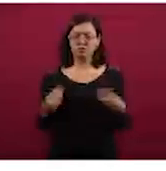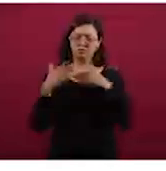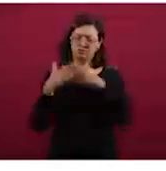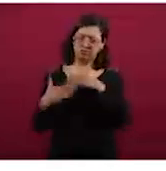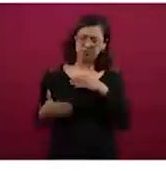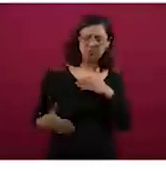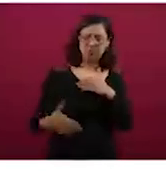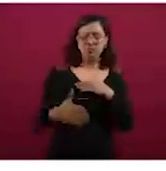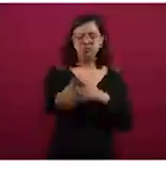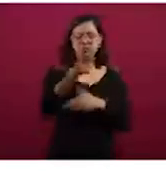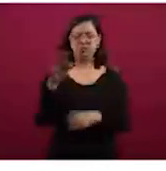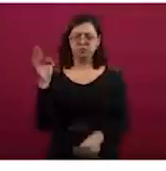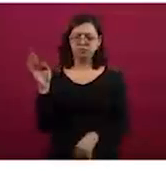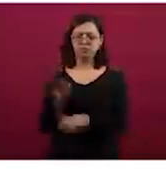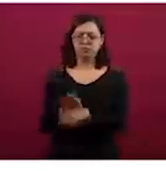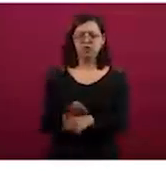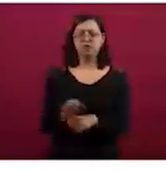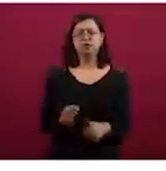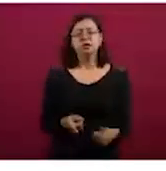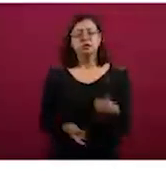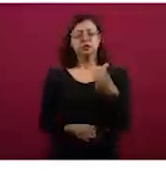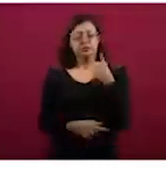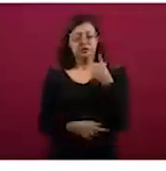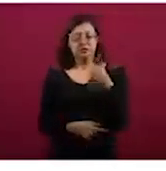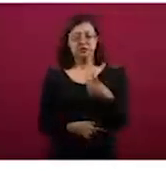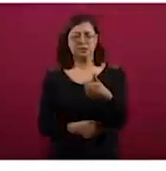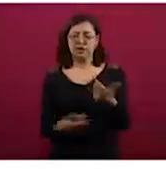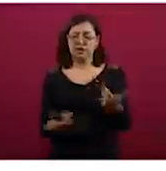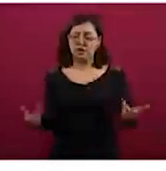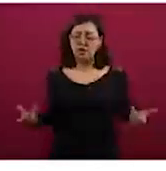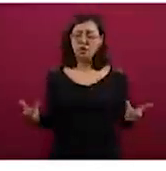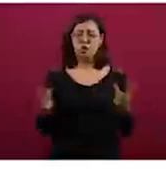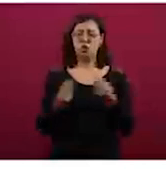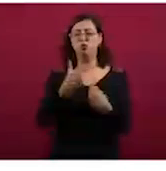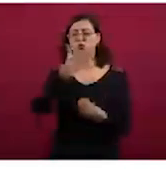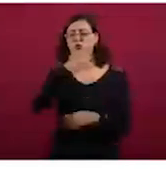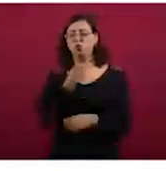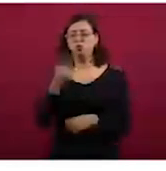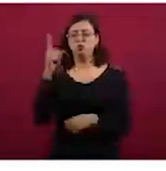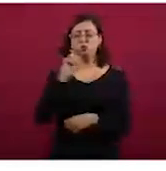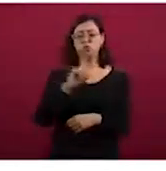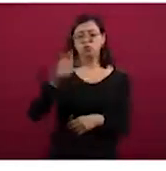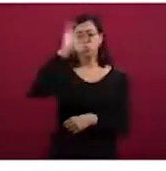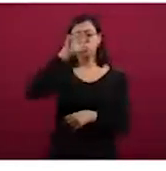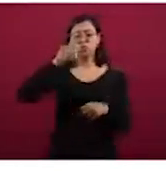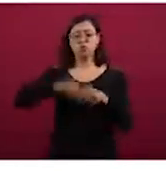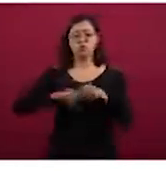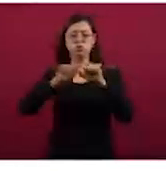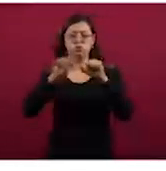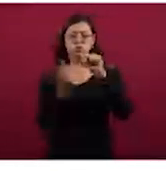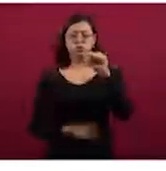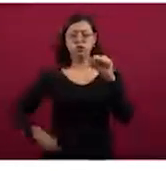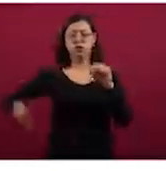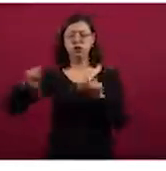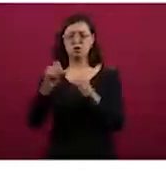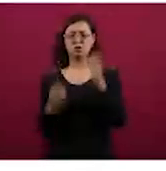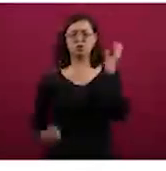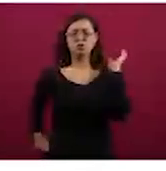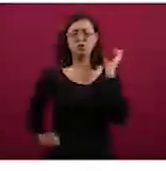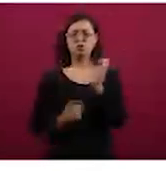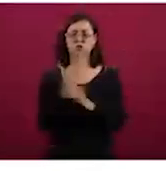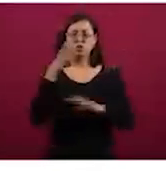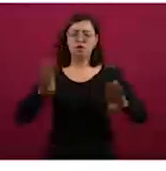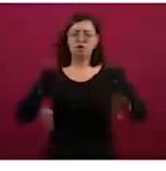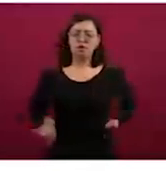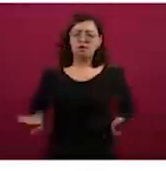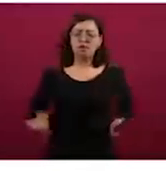vida. Sexto, para trabajar juntas y juntos por una nueva cultura nacional basada en los